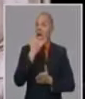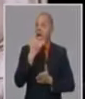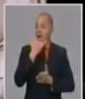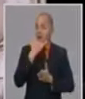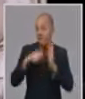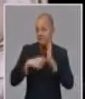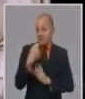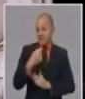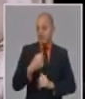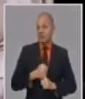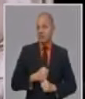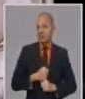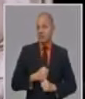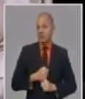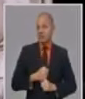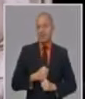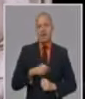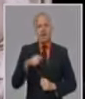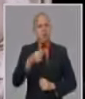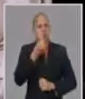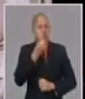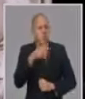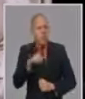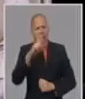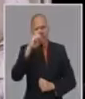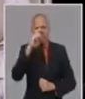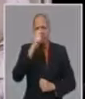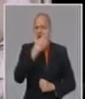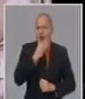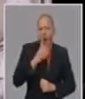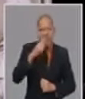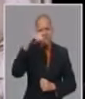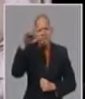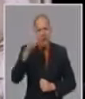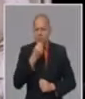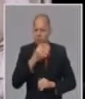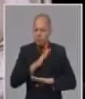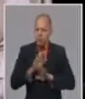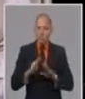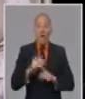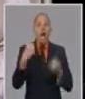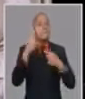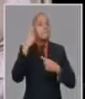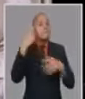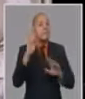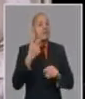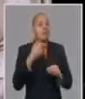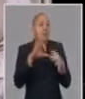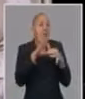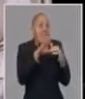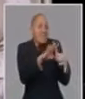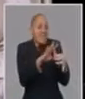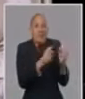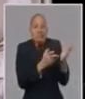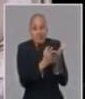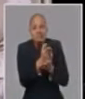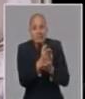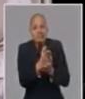son independientes a la forma clínica que presentó la persona en la etapa aguda, incluso son